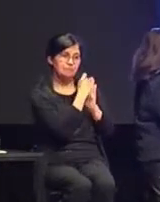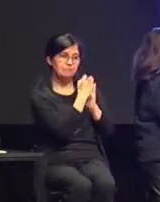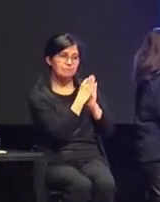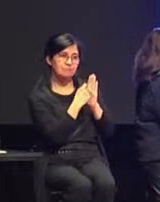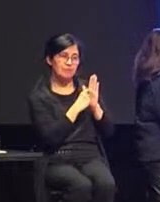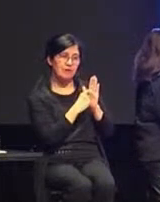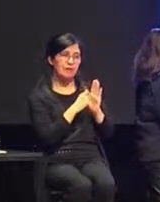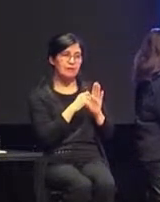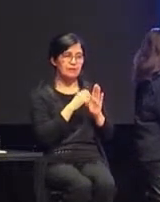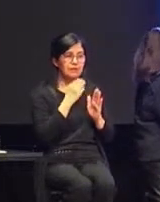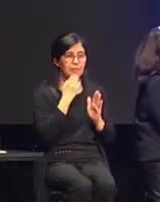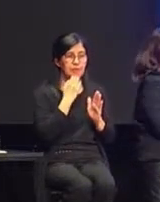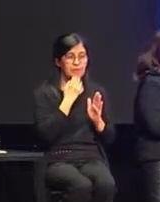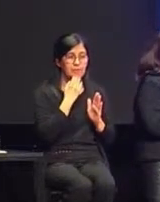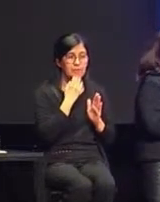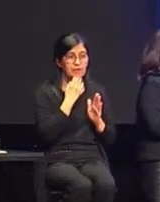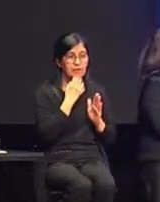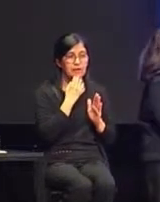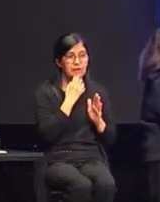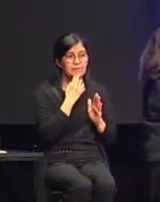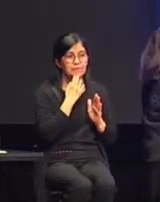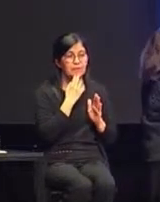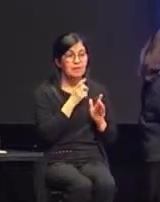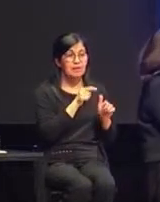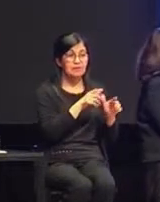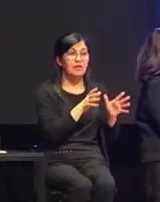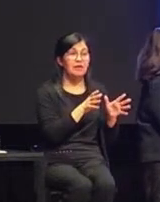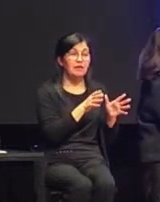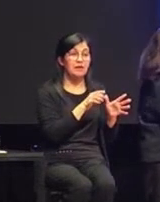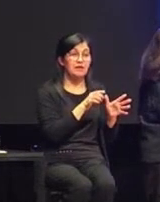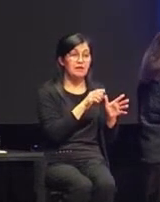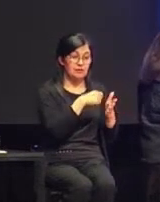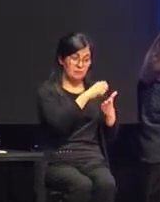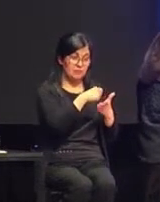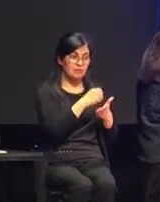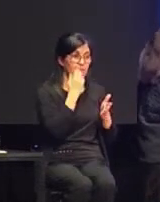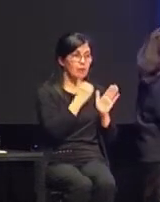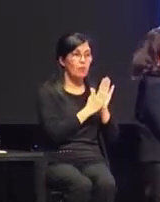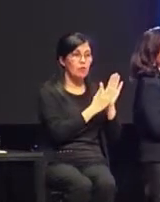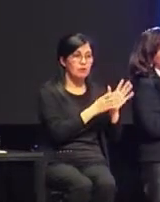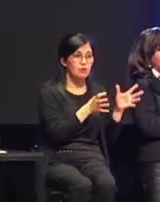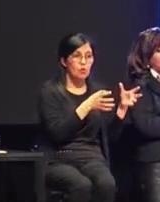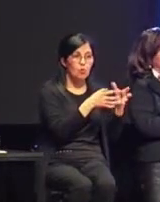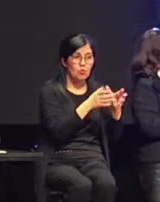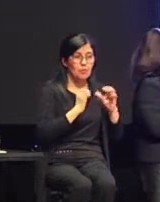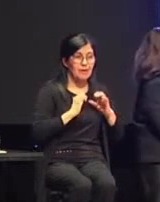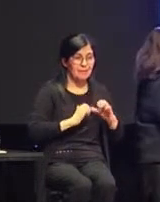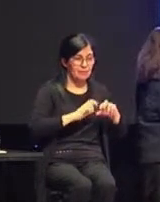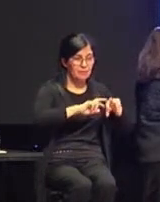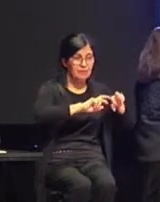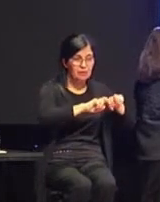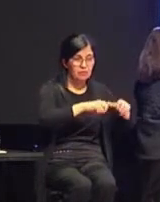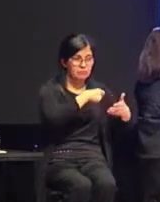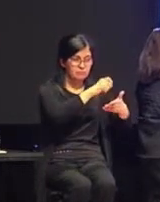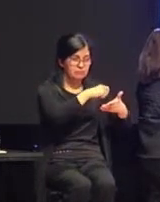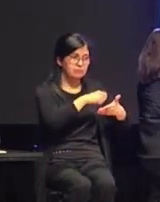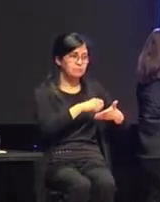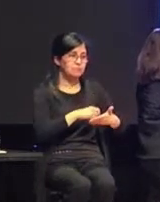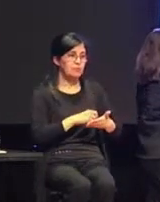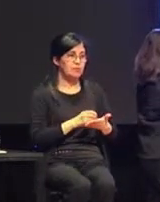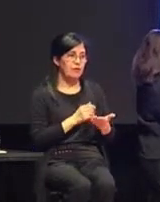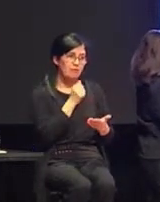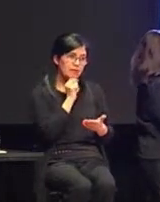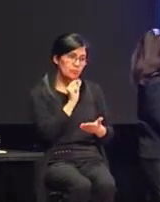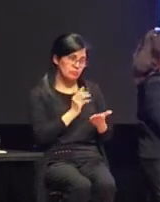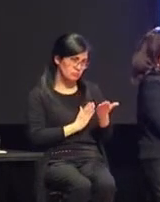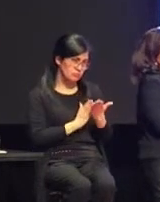y exclusión, pasado por comité de ética como investigación, por eso no hemos partido todavía.